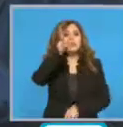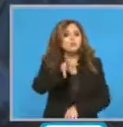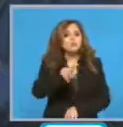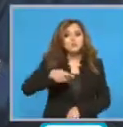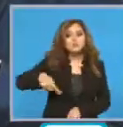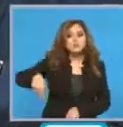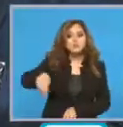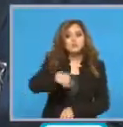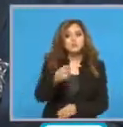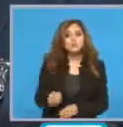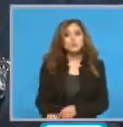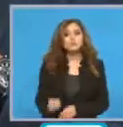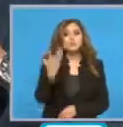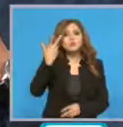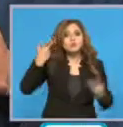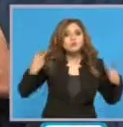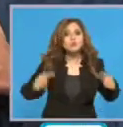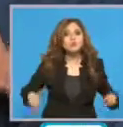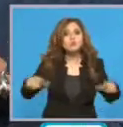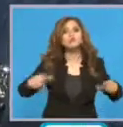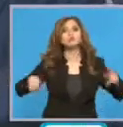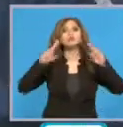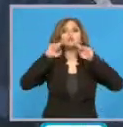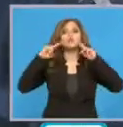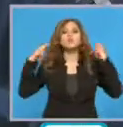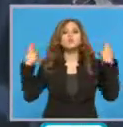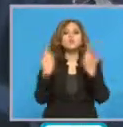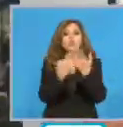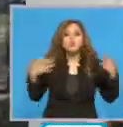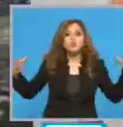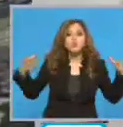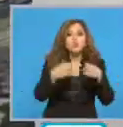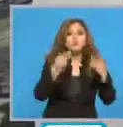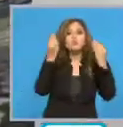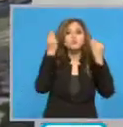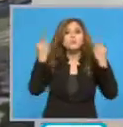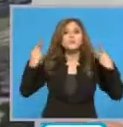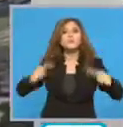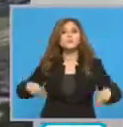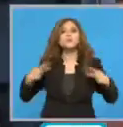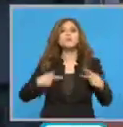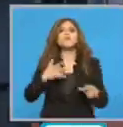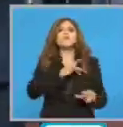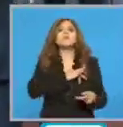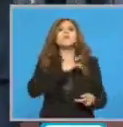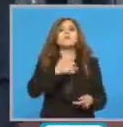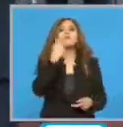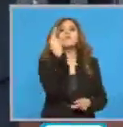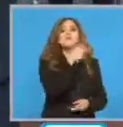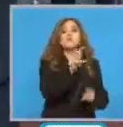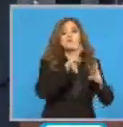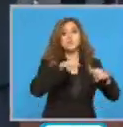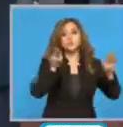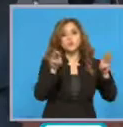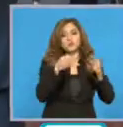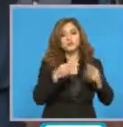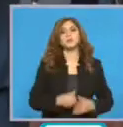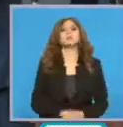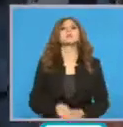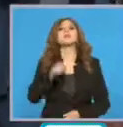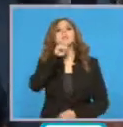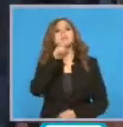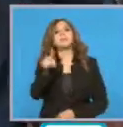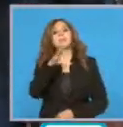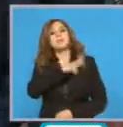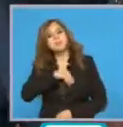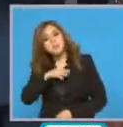sorprendente la cantidad de gente que se reunía y que salían muchos enamorados con su música. Salieron muchos enamorados, salieron muchos hijos, y muchos nietos.